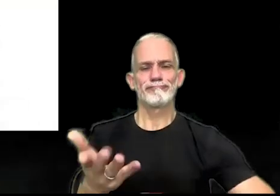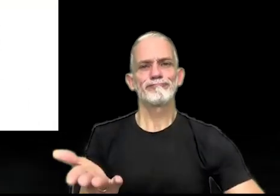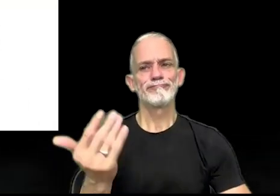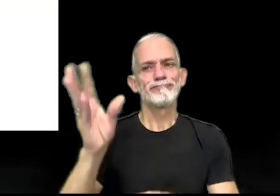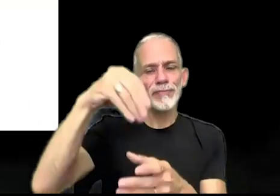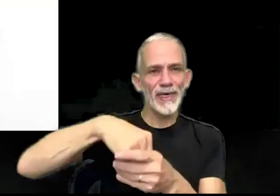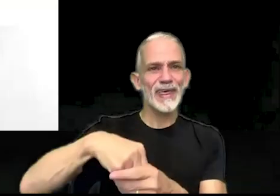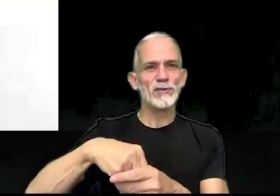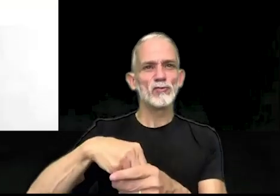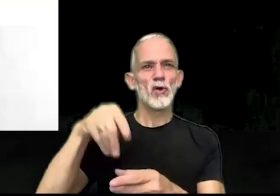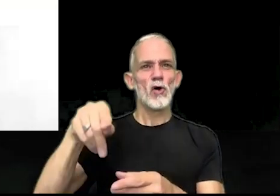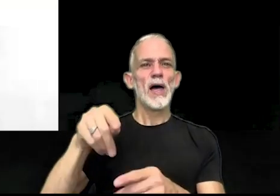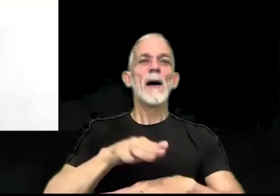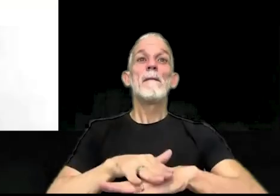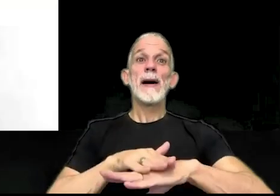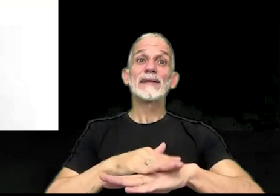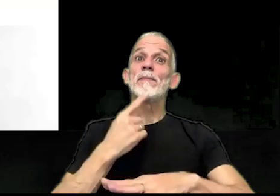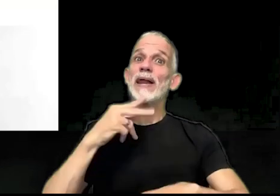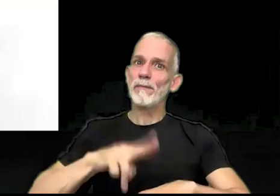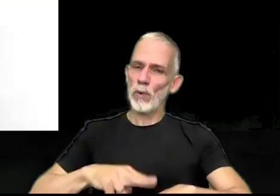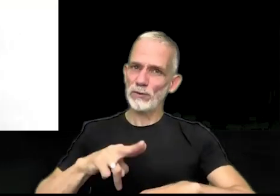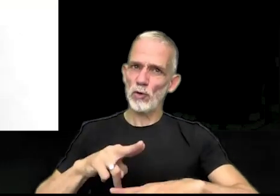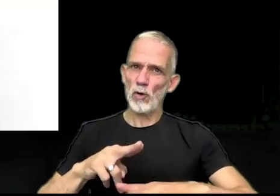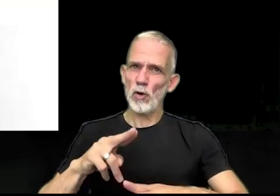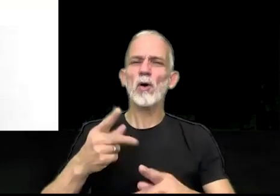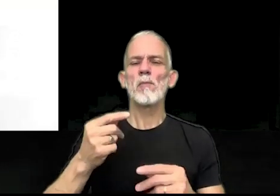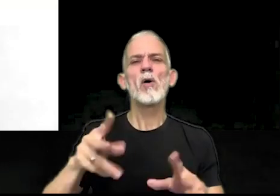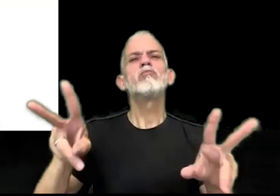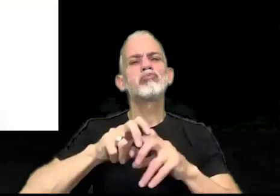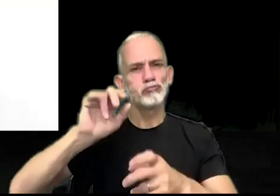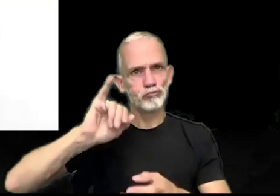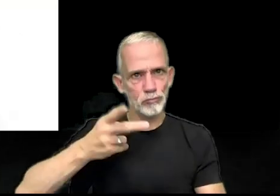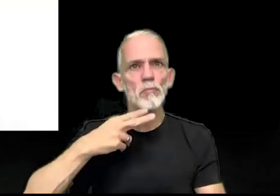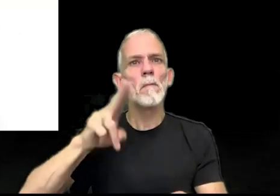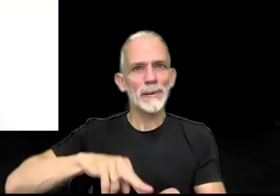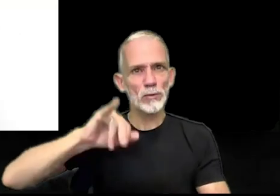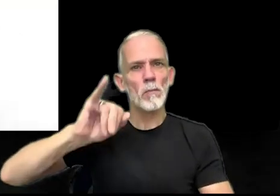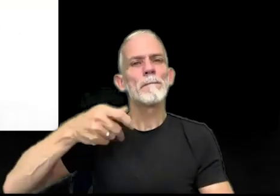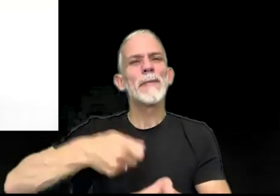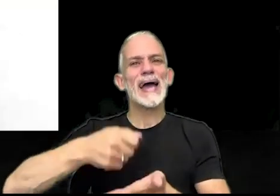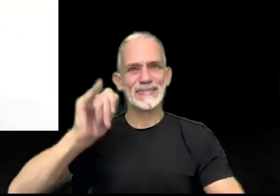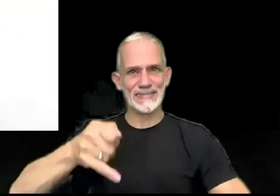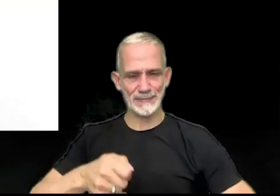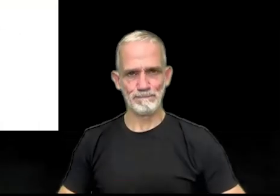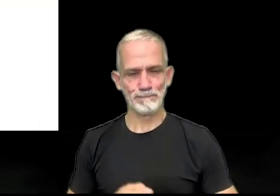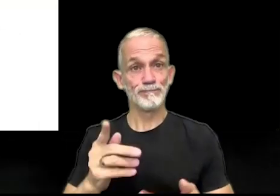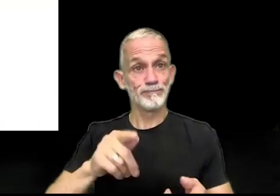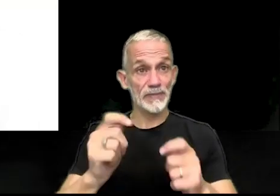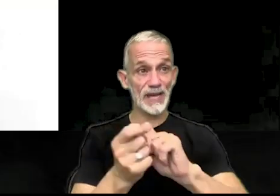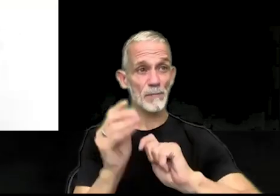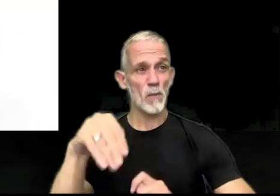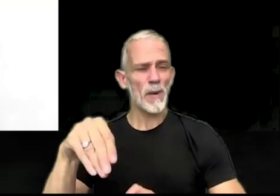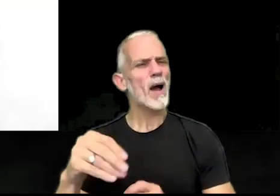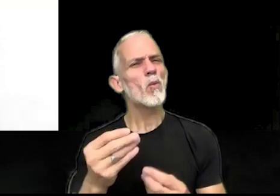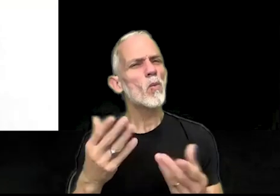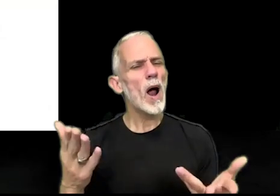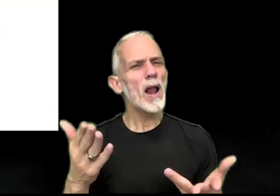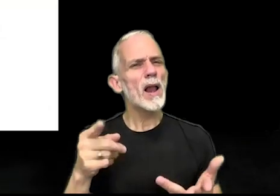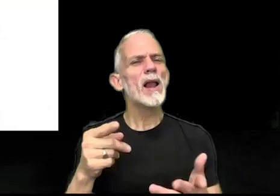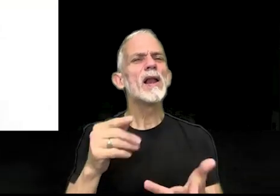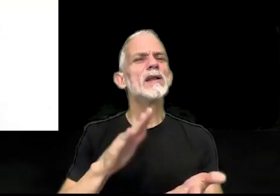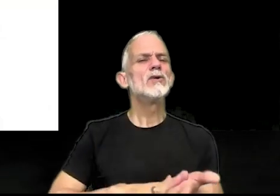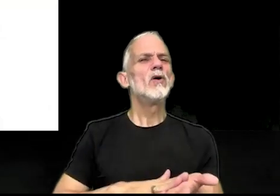a constituir parte de la base imponible como renta grabada. Otra modificación que se da